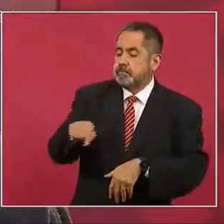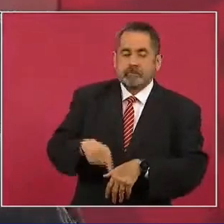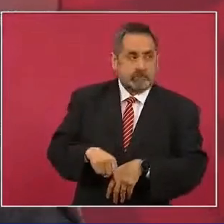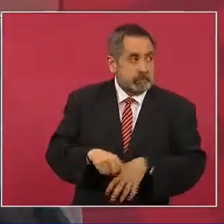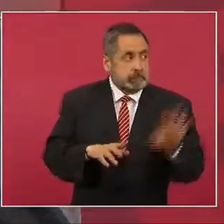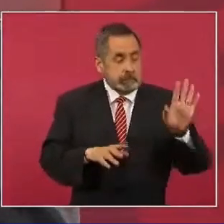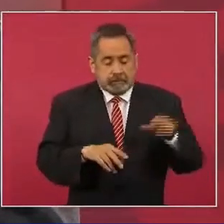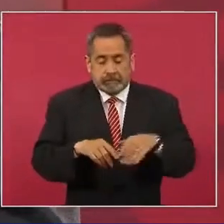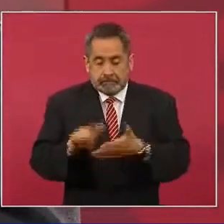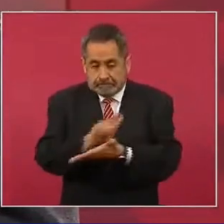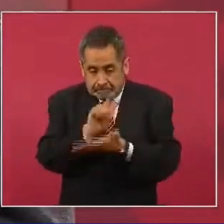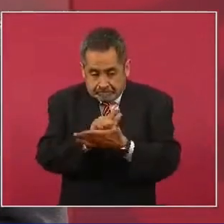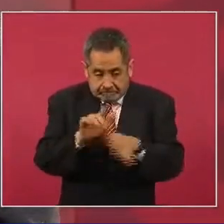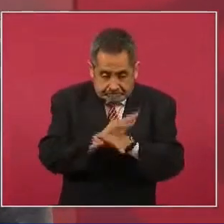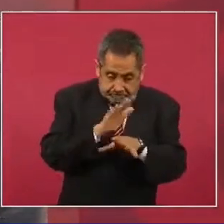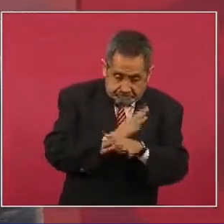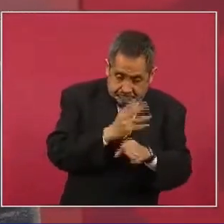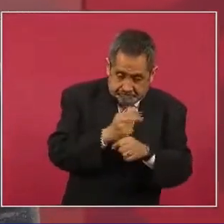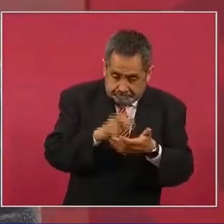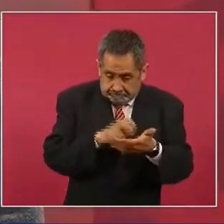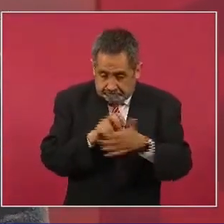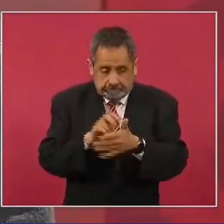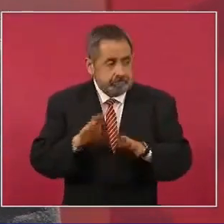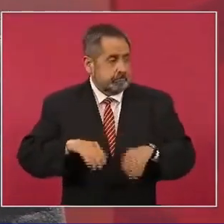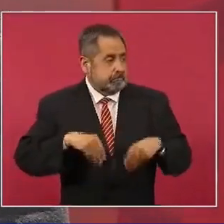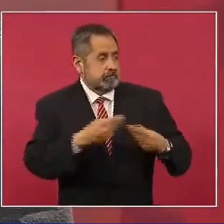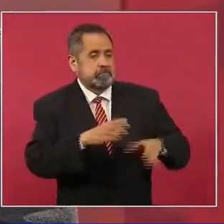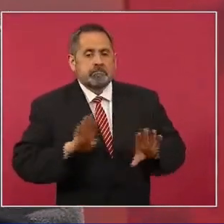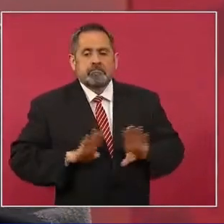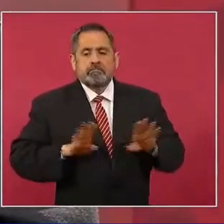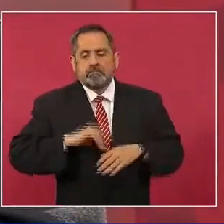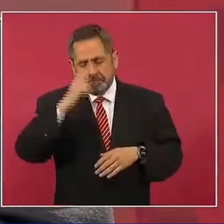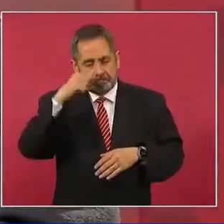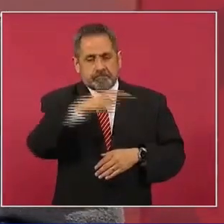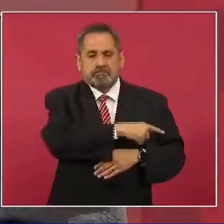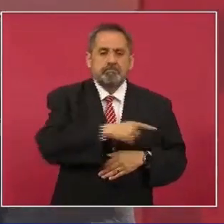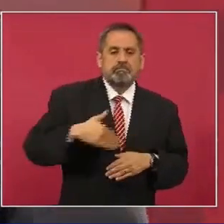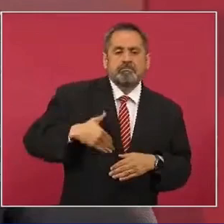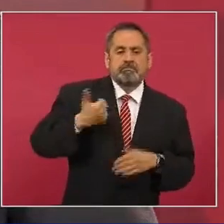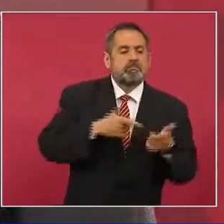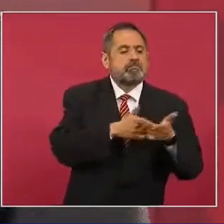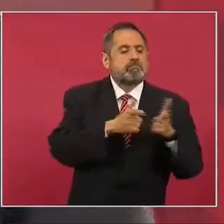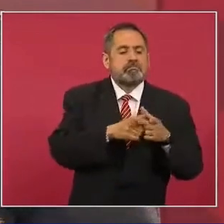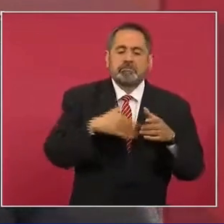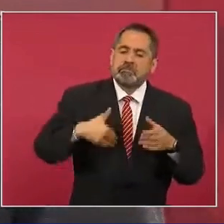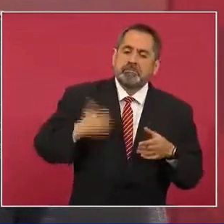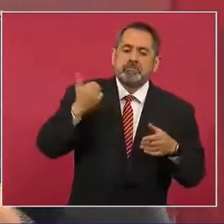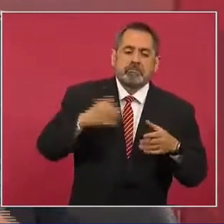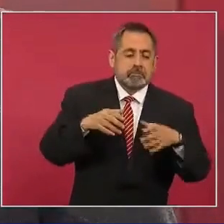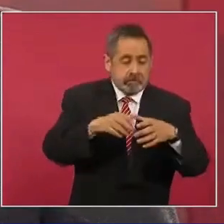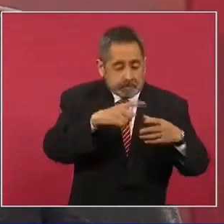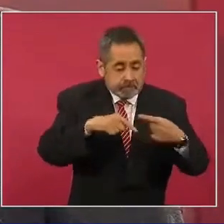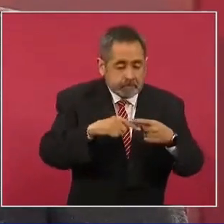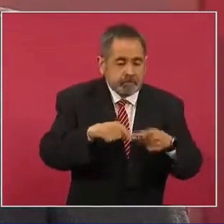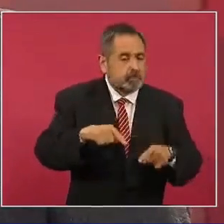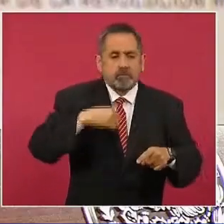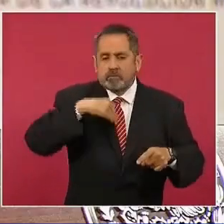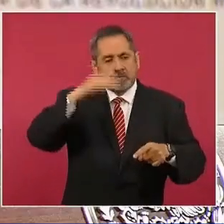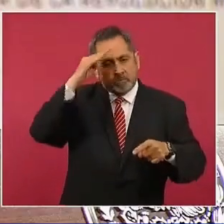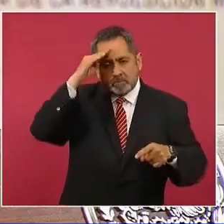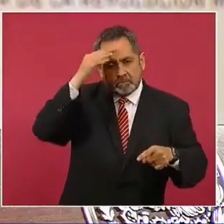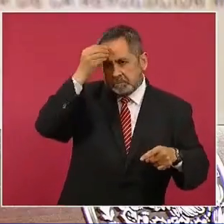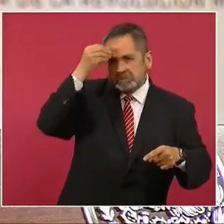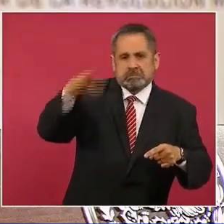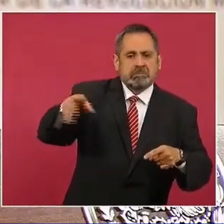legal para beneficio de una minoría, sin importarle el